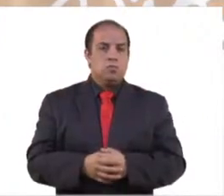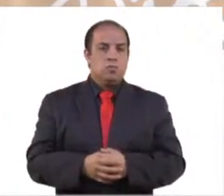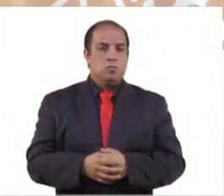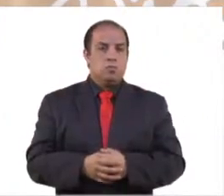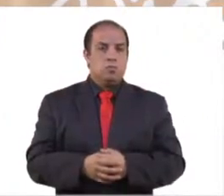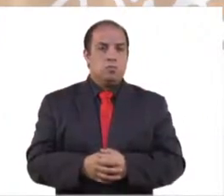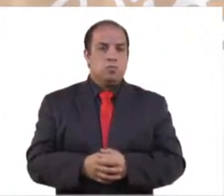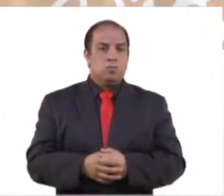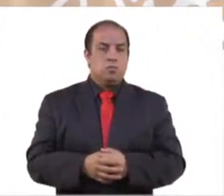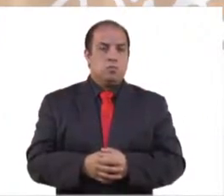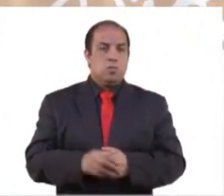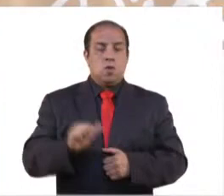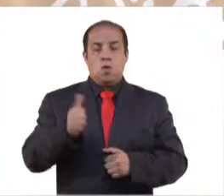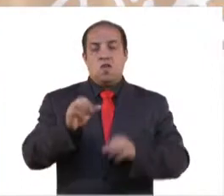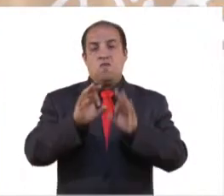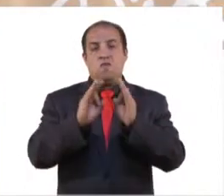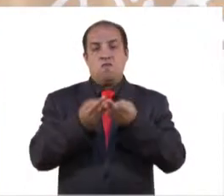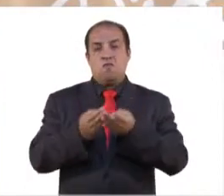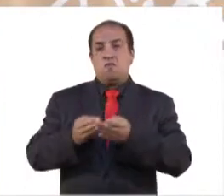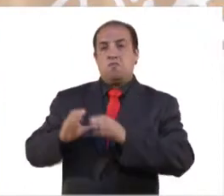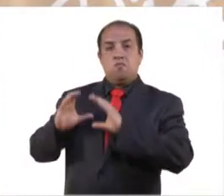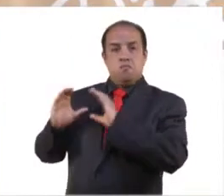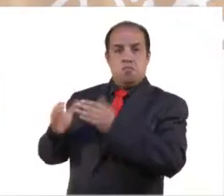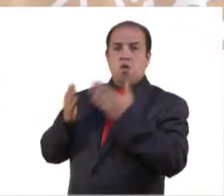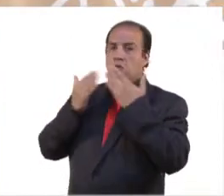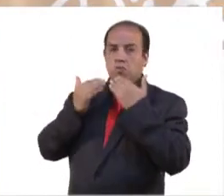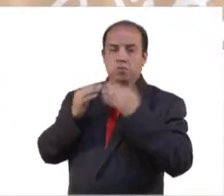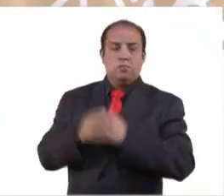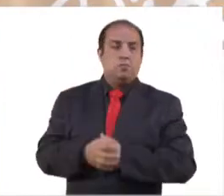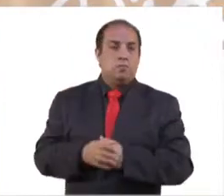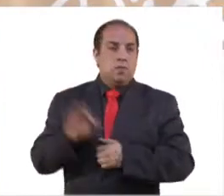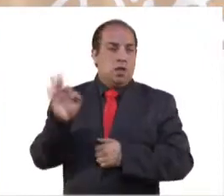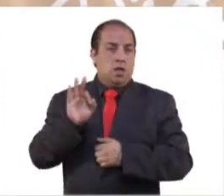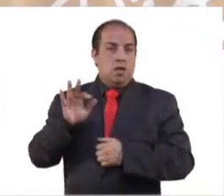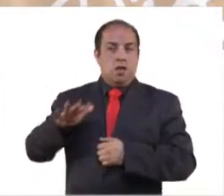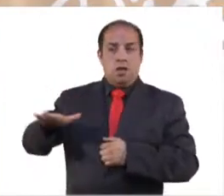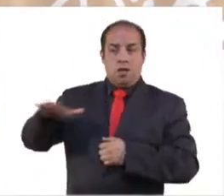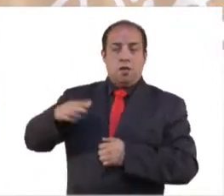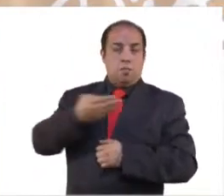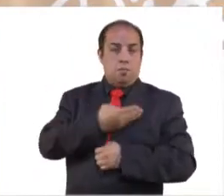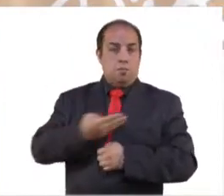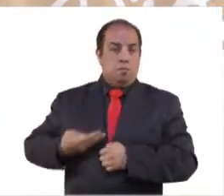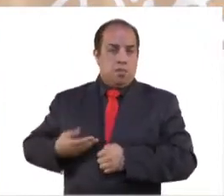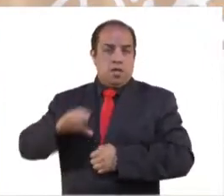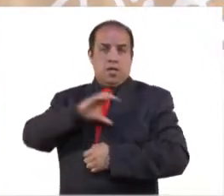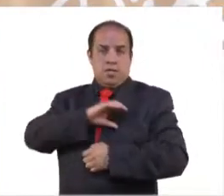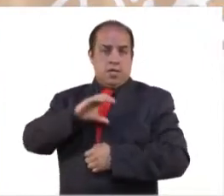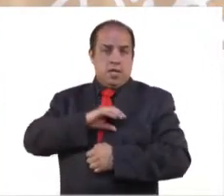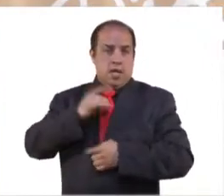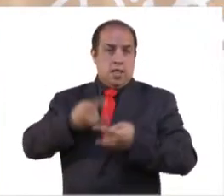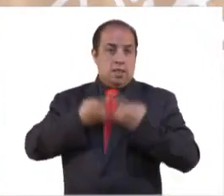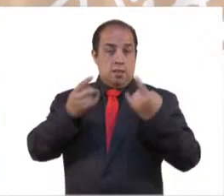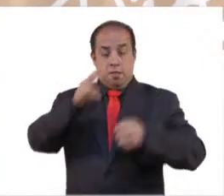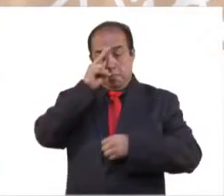otra forma de cuidarlo. Es quizá el presidente o de los presidentes más queridos de la